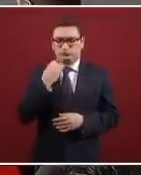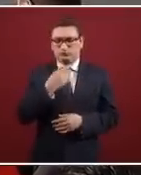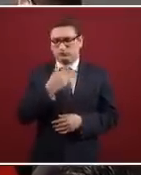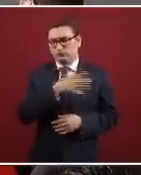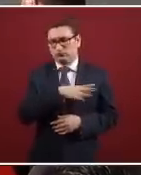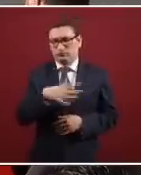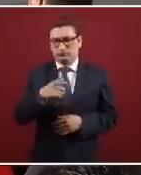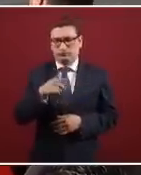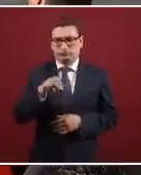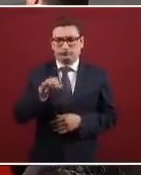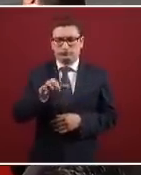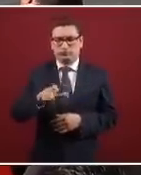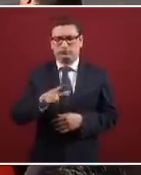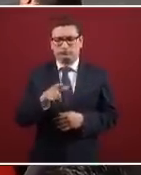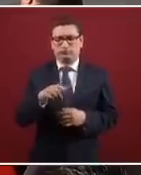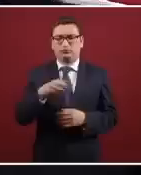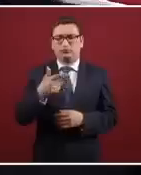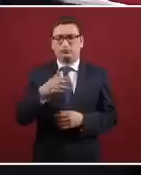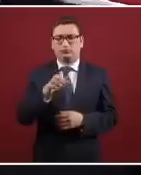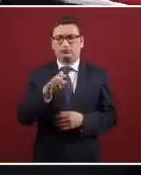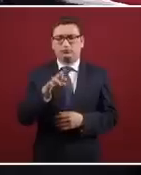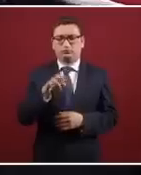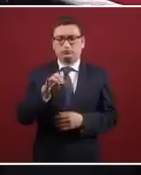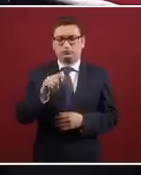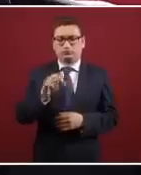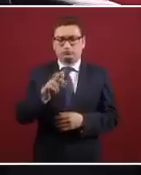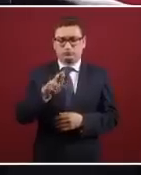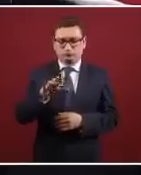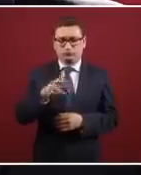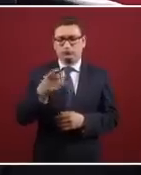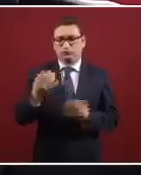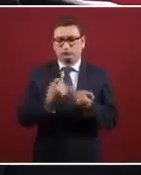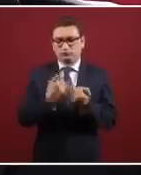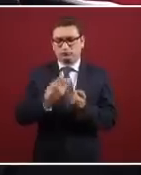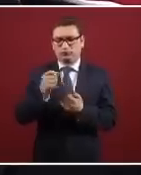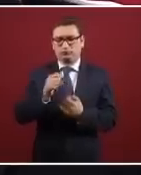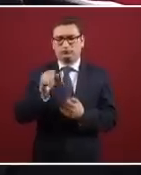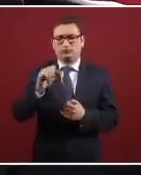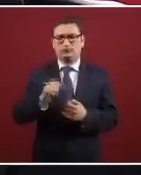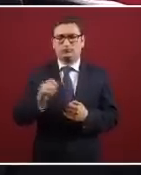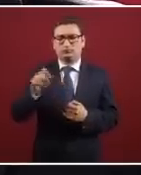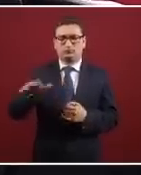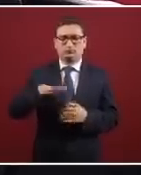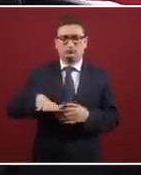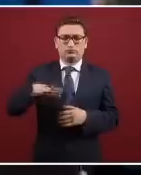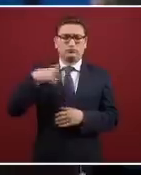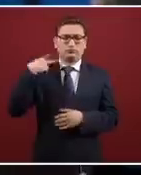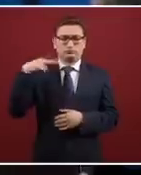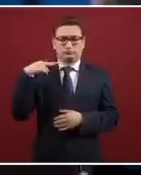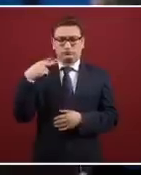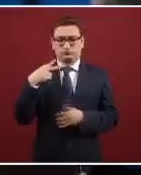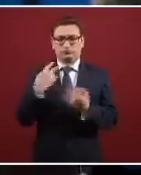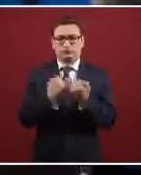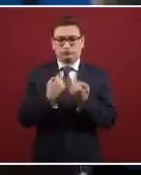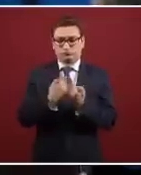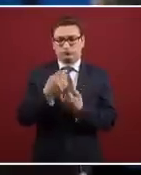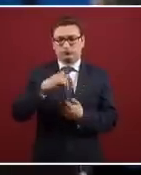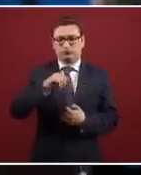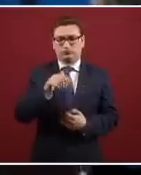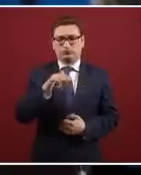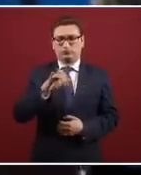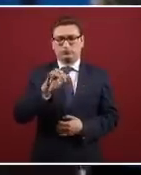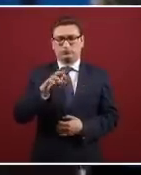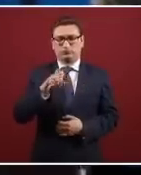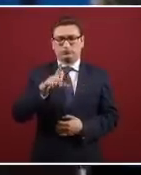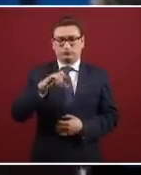Héctor Domínguez Cruces, subgerente regional de Energéticos Sureste en Veracruz, Juan Carlos Fregoso Serrano,